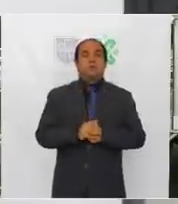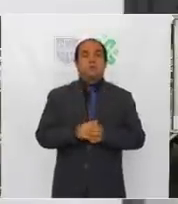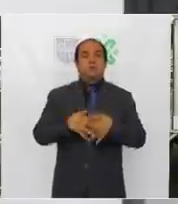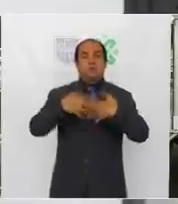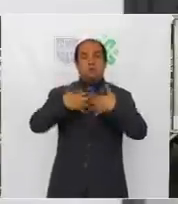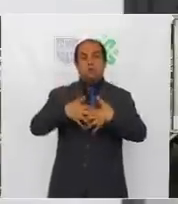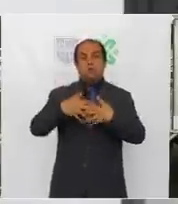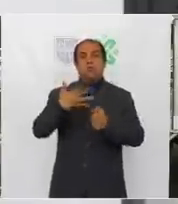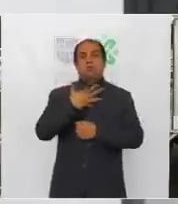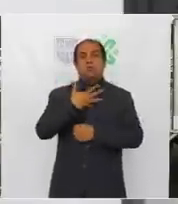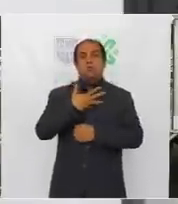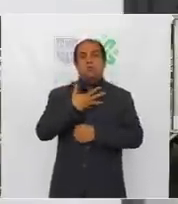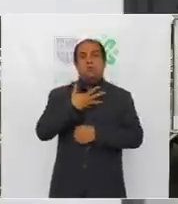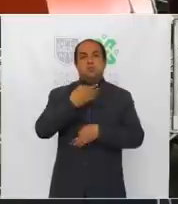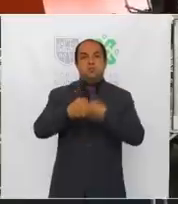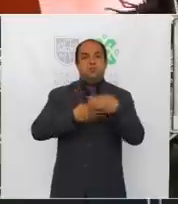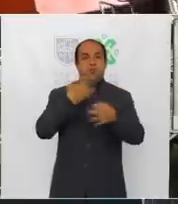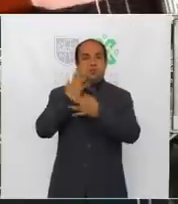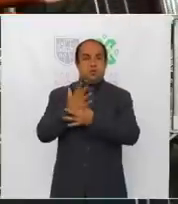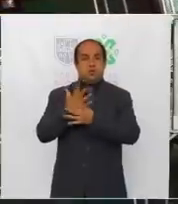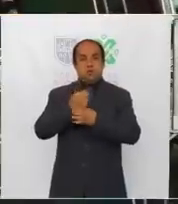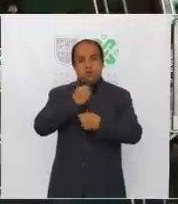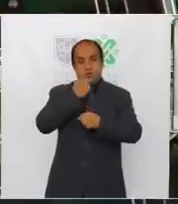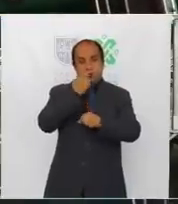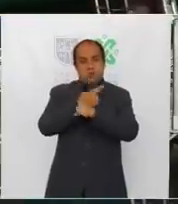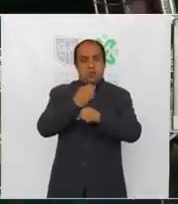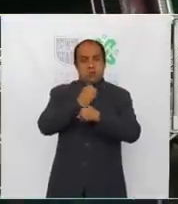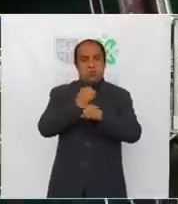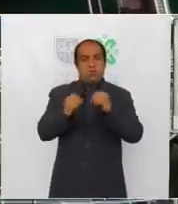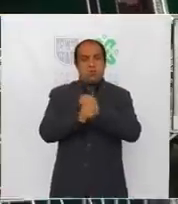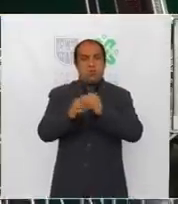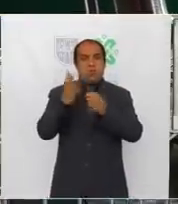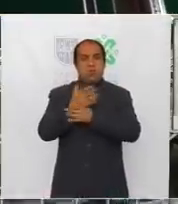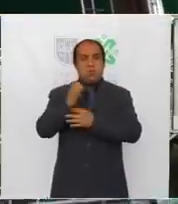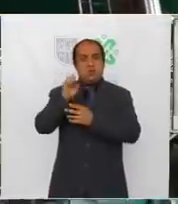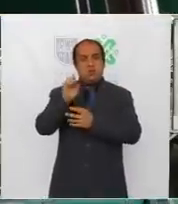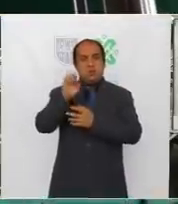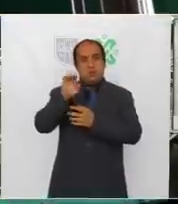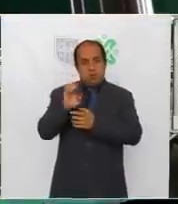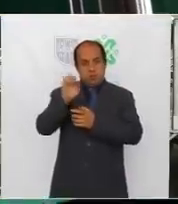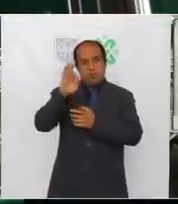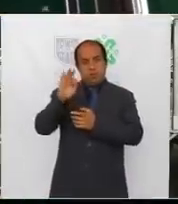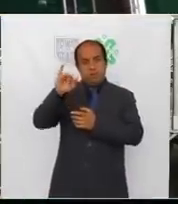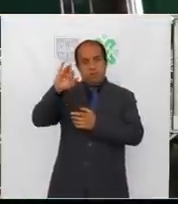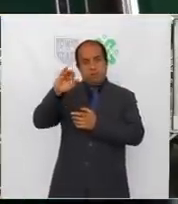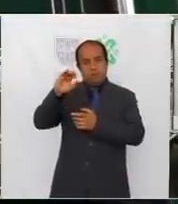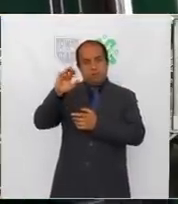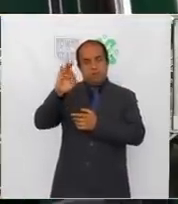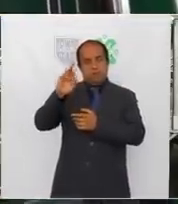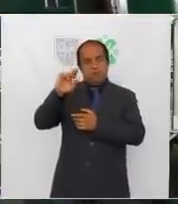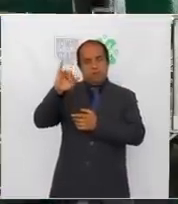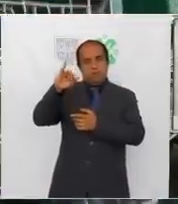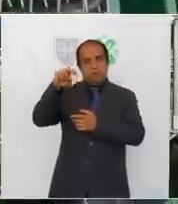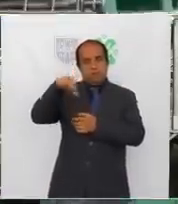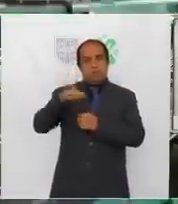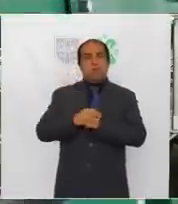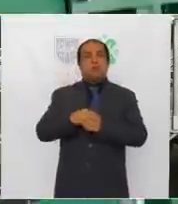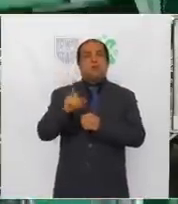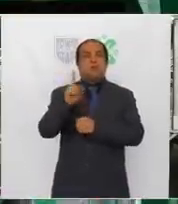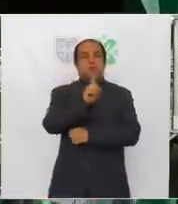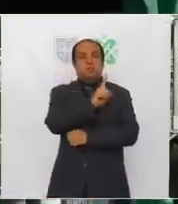todo lo que ya mencionó el Secretario de Obras, lo que nos comentó Efraín en el recorrido, de tal manera que